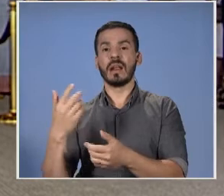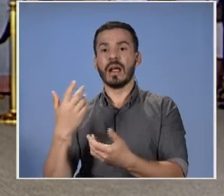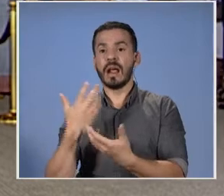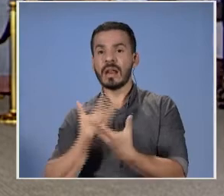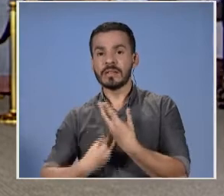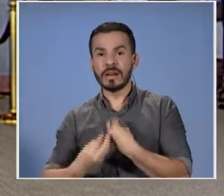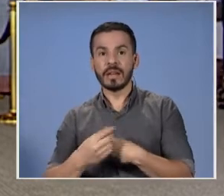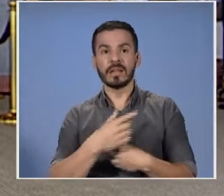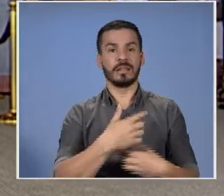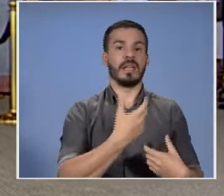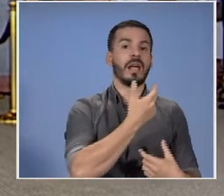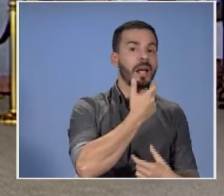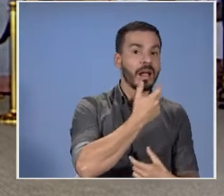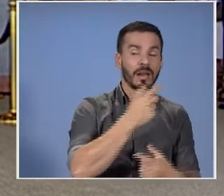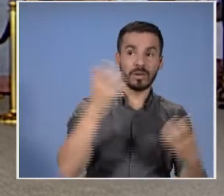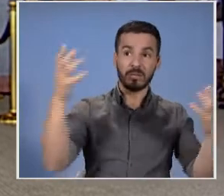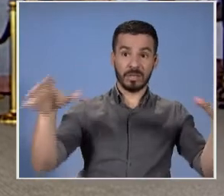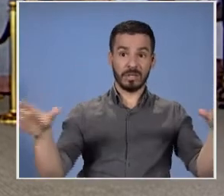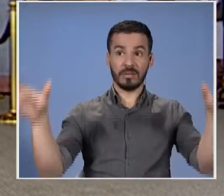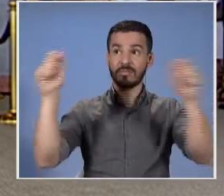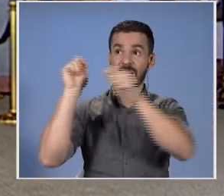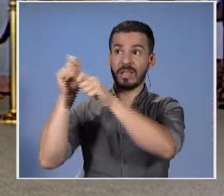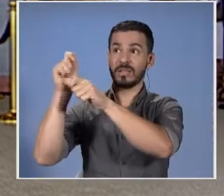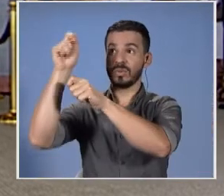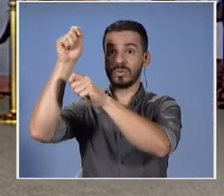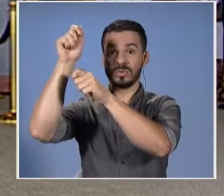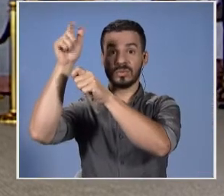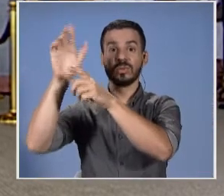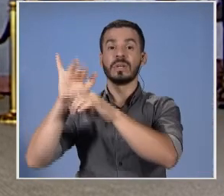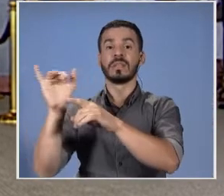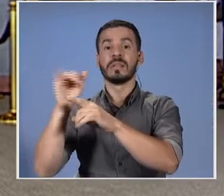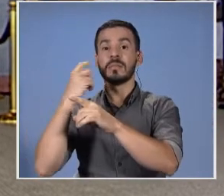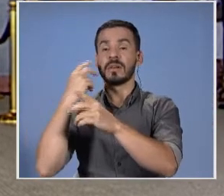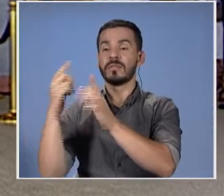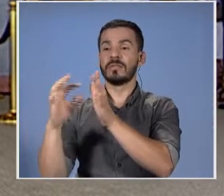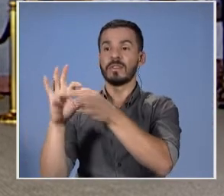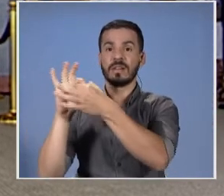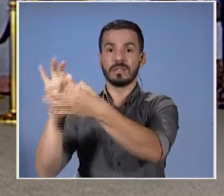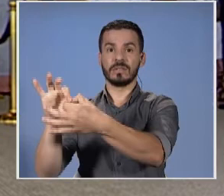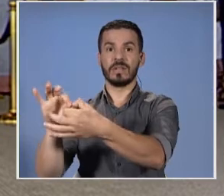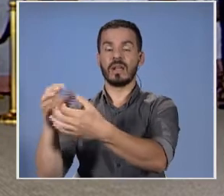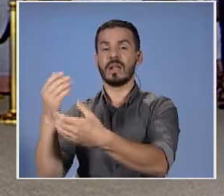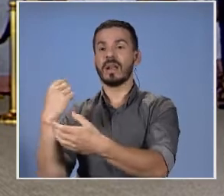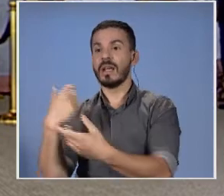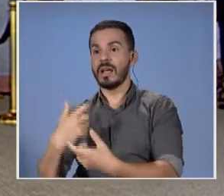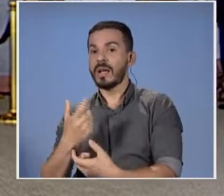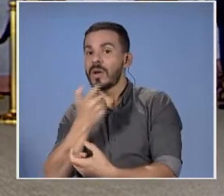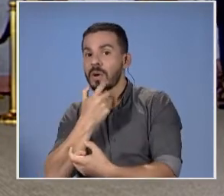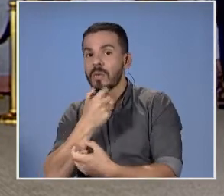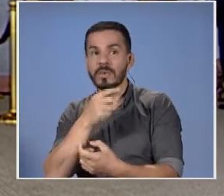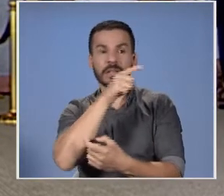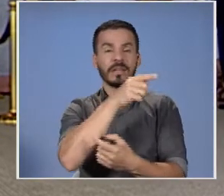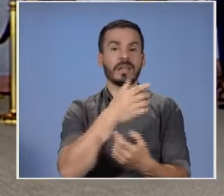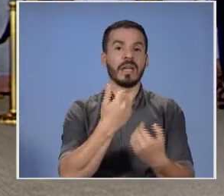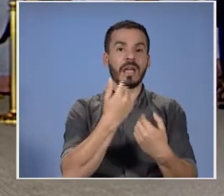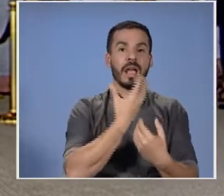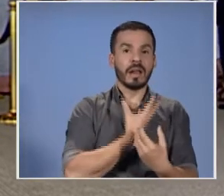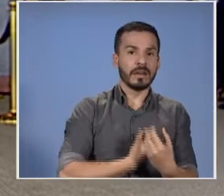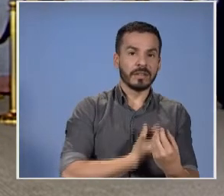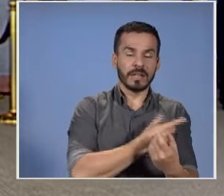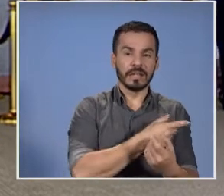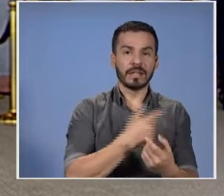Si ustedes ven el vestíbulo del teatro, hay unas esculturas alegóricas también a la comedia y a la tragedia, que originalmente eran concebidas para los